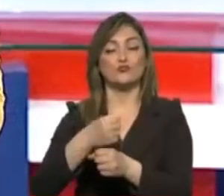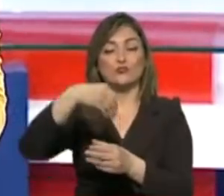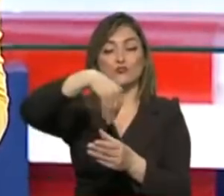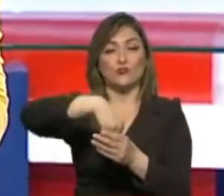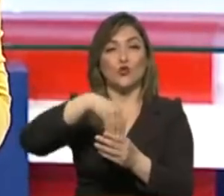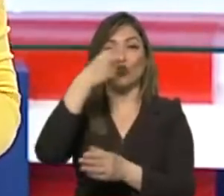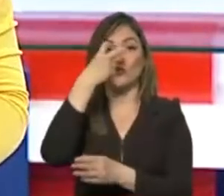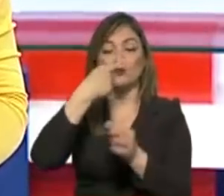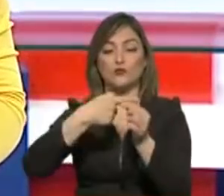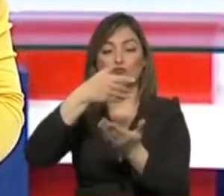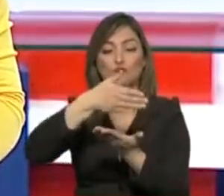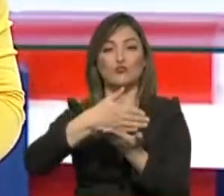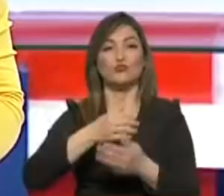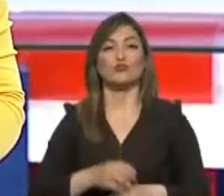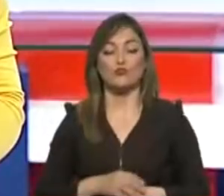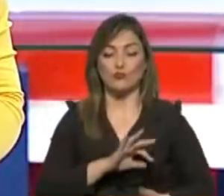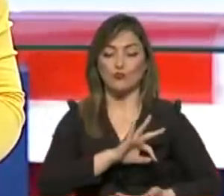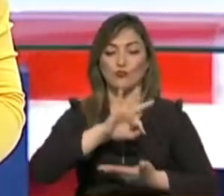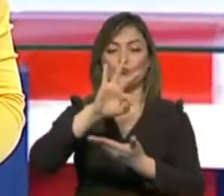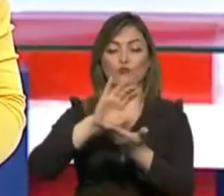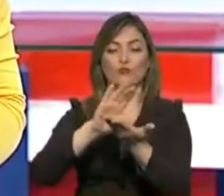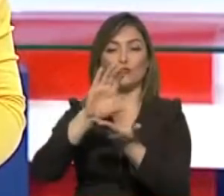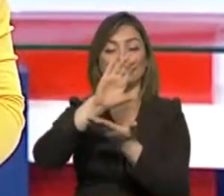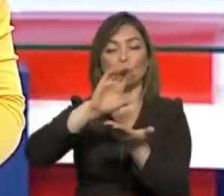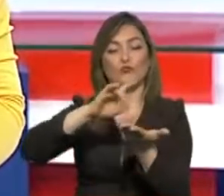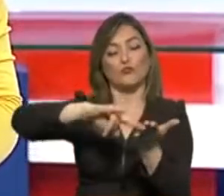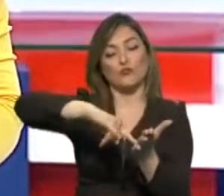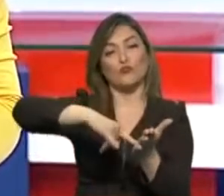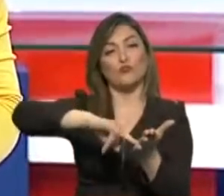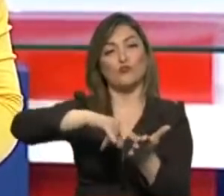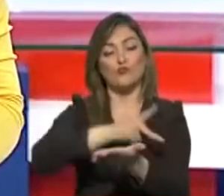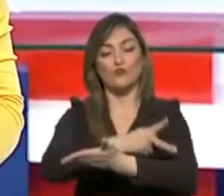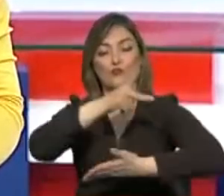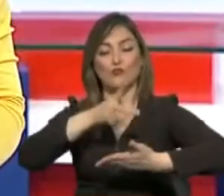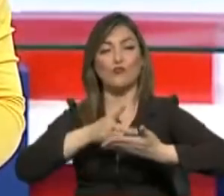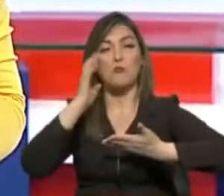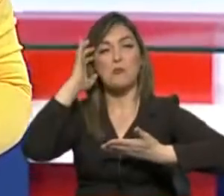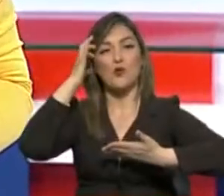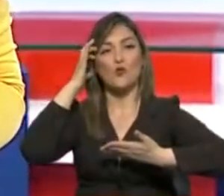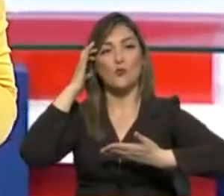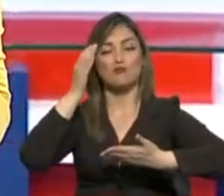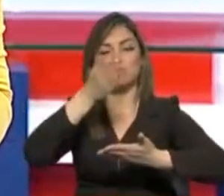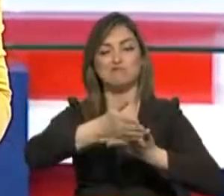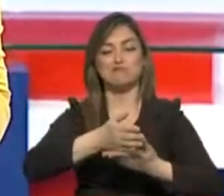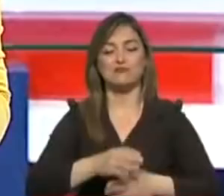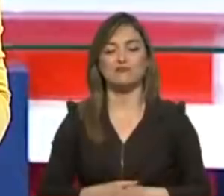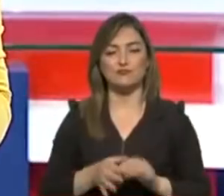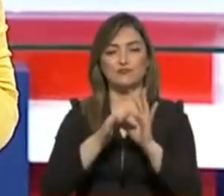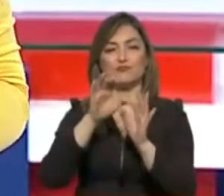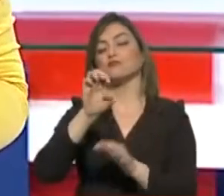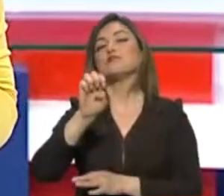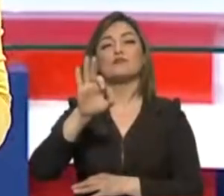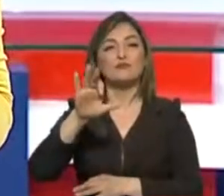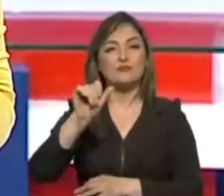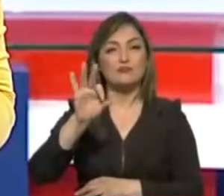interior del Hotel Quito. Representantes del Colegio de Arquitectos de Pichincha se muestran preocupados ante esta intervención. Nuestra compañera Stephanie